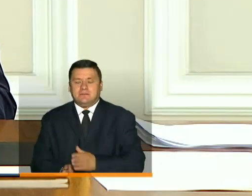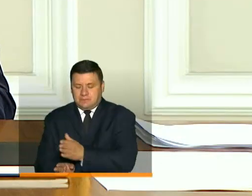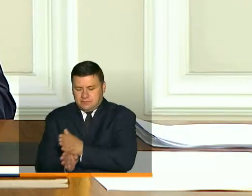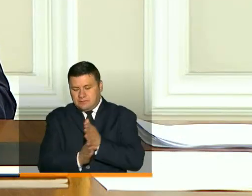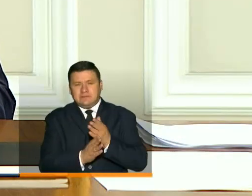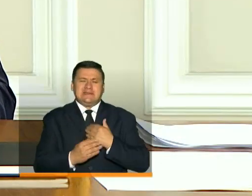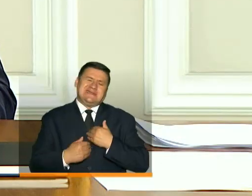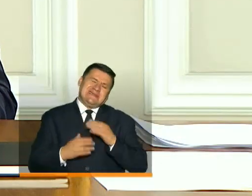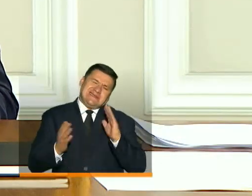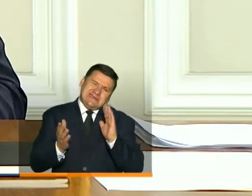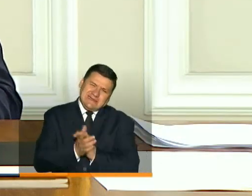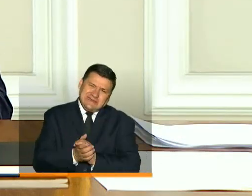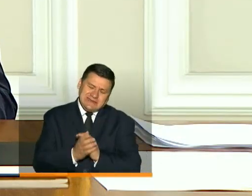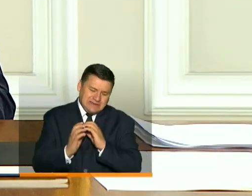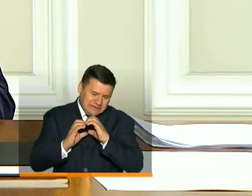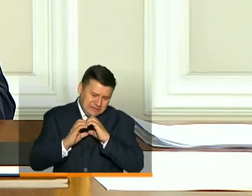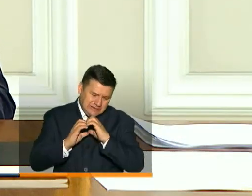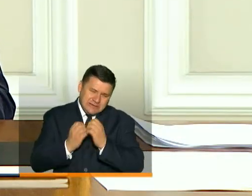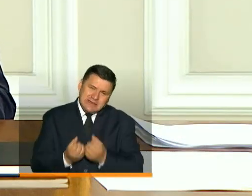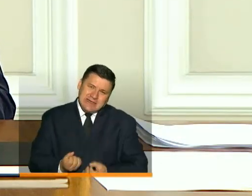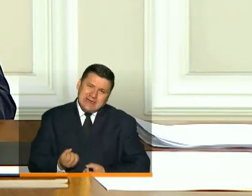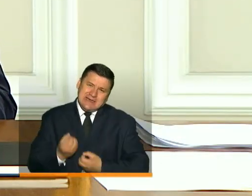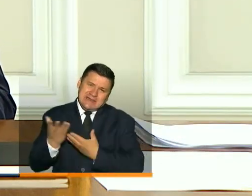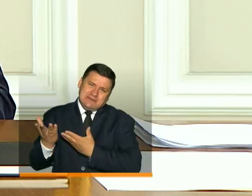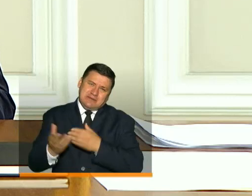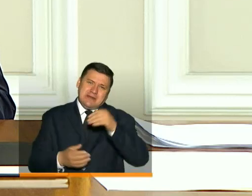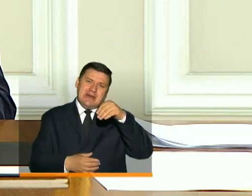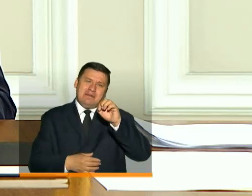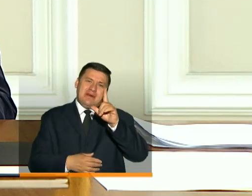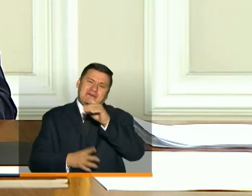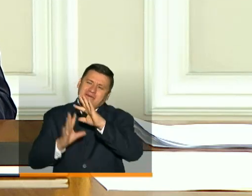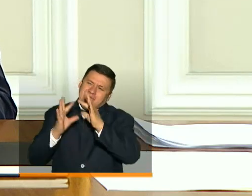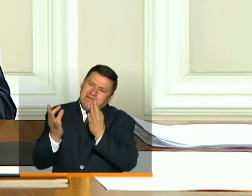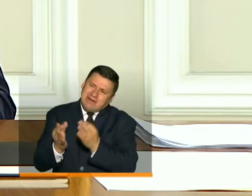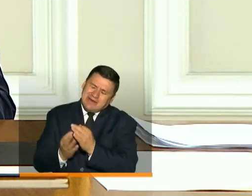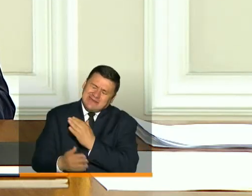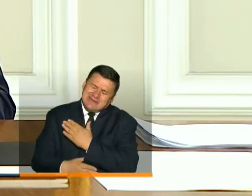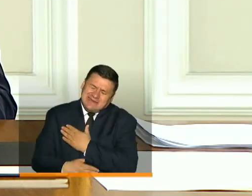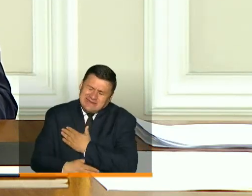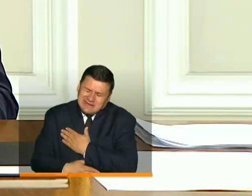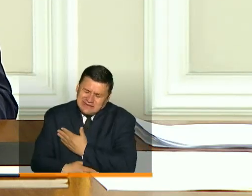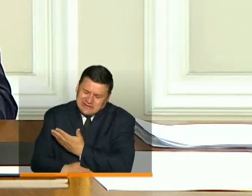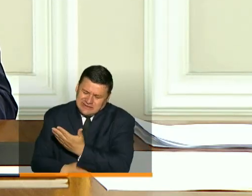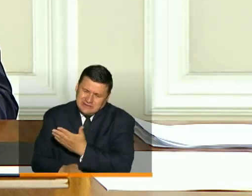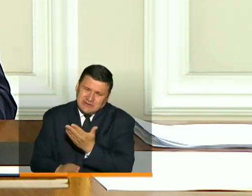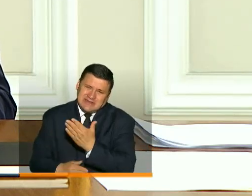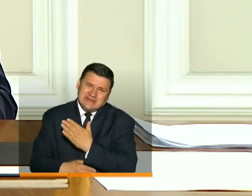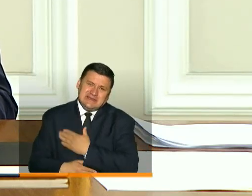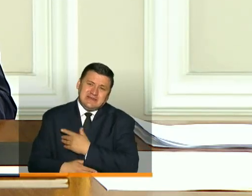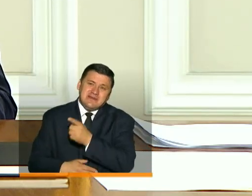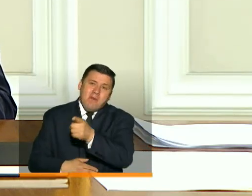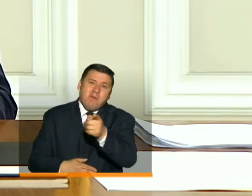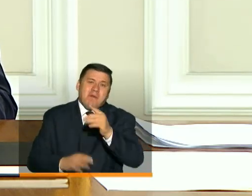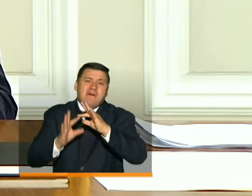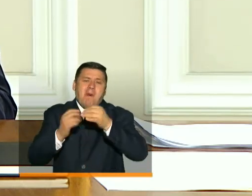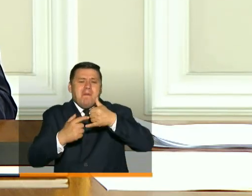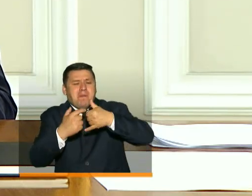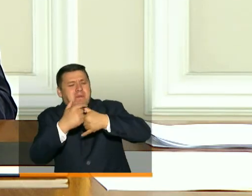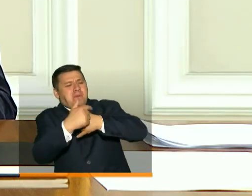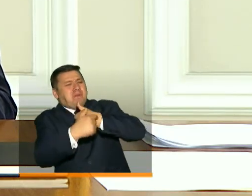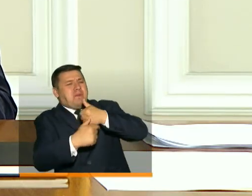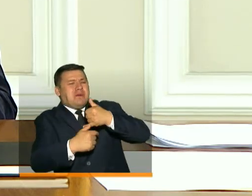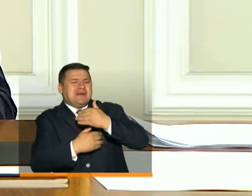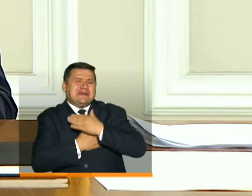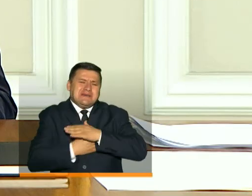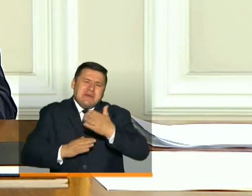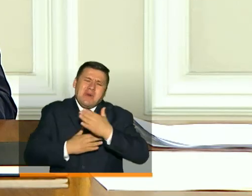Yo quiero de todo corazón expresarle a Manuel y a toda su familia mi solidaridad y a tantas familias que han perdido sus seres